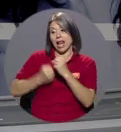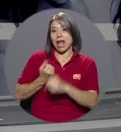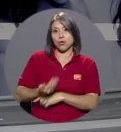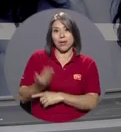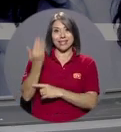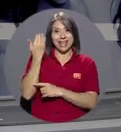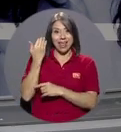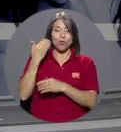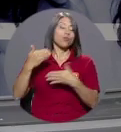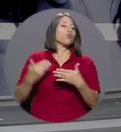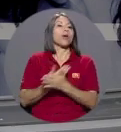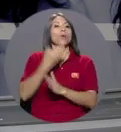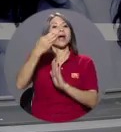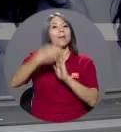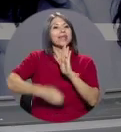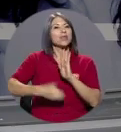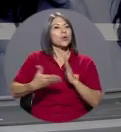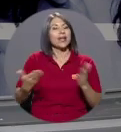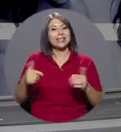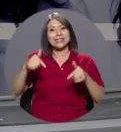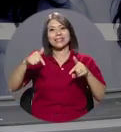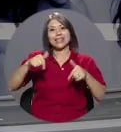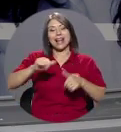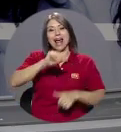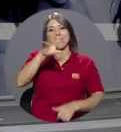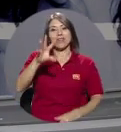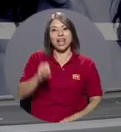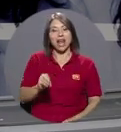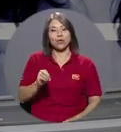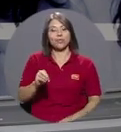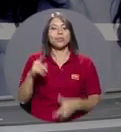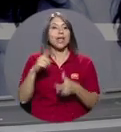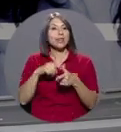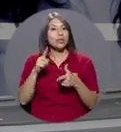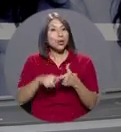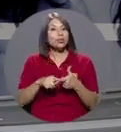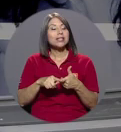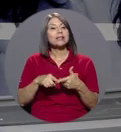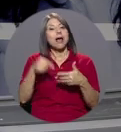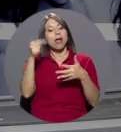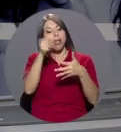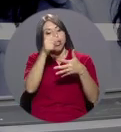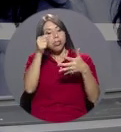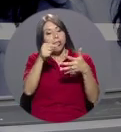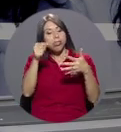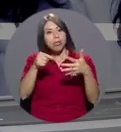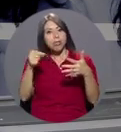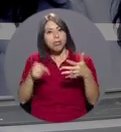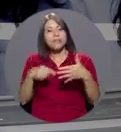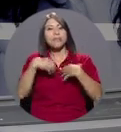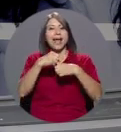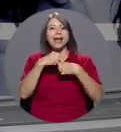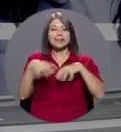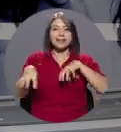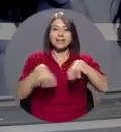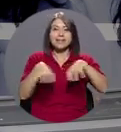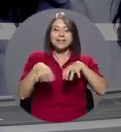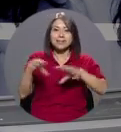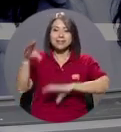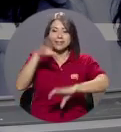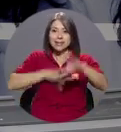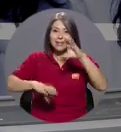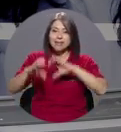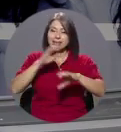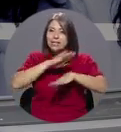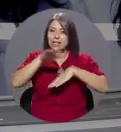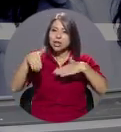el año pasado se hizo un nuevo capítulo que es el capítulo africano. Entonces, cada uno de estos capítulos realiza actividades